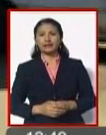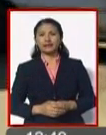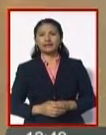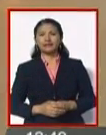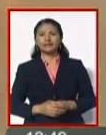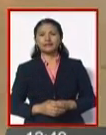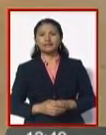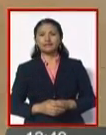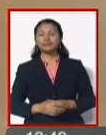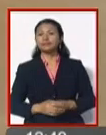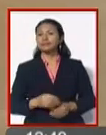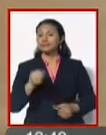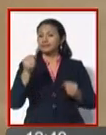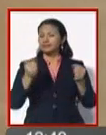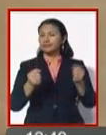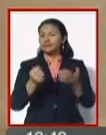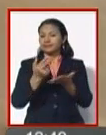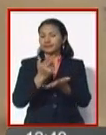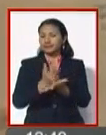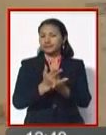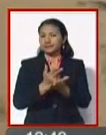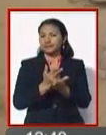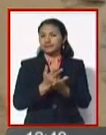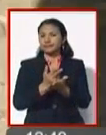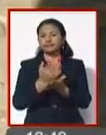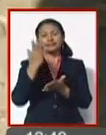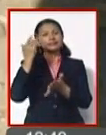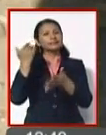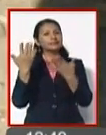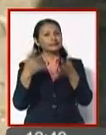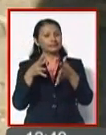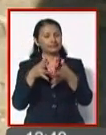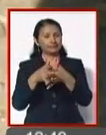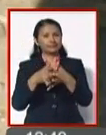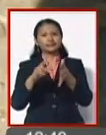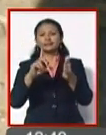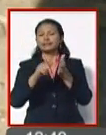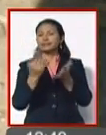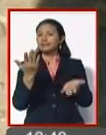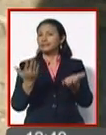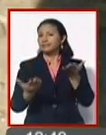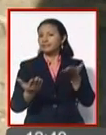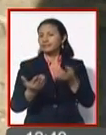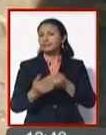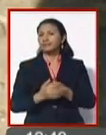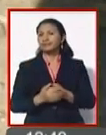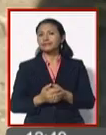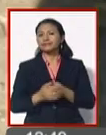Circunstancias en que los vehículos estaban varados, ¿no?, por el tema del bloqueo, y aparentemente